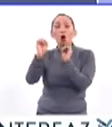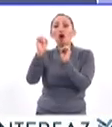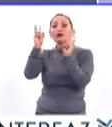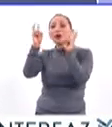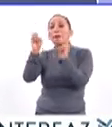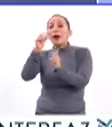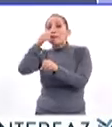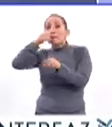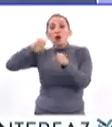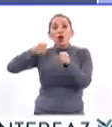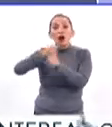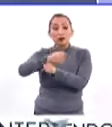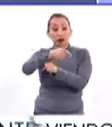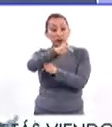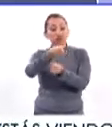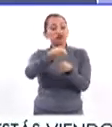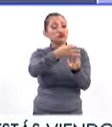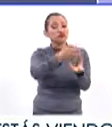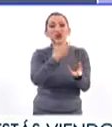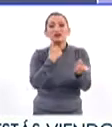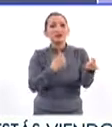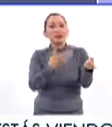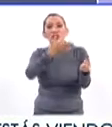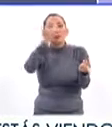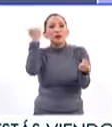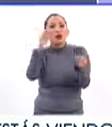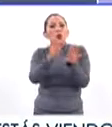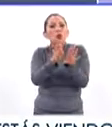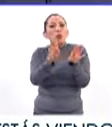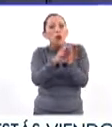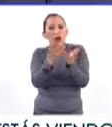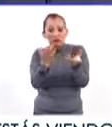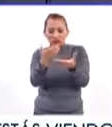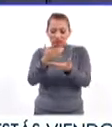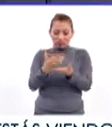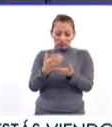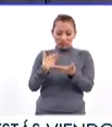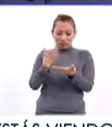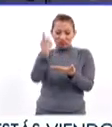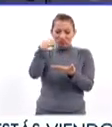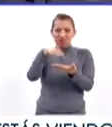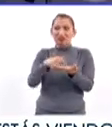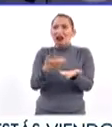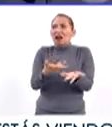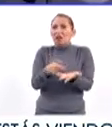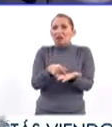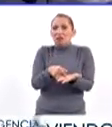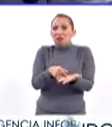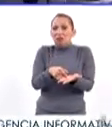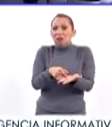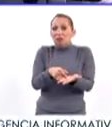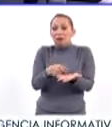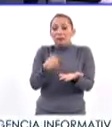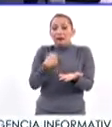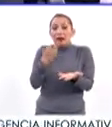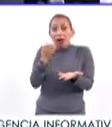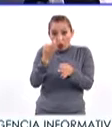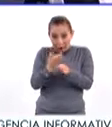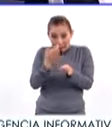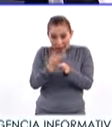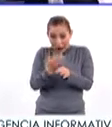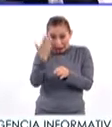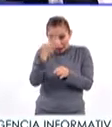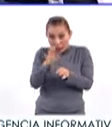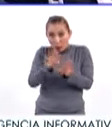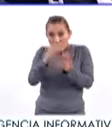violencia que no le va a servir, que no lo sabe manipular? No porque sea bueno o malo, sino simplemente porque no es el